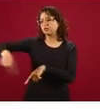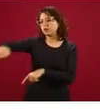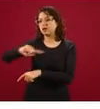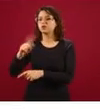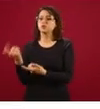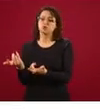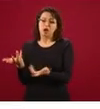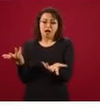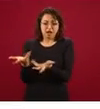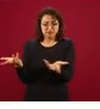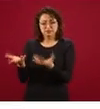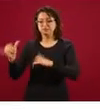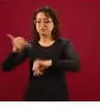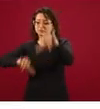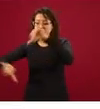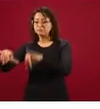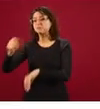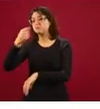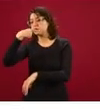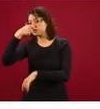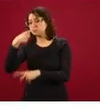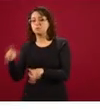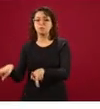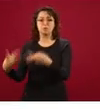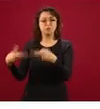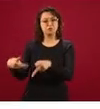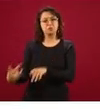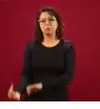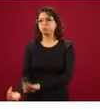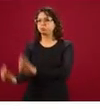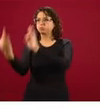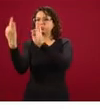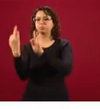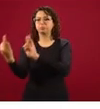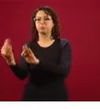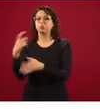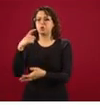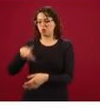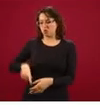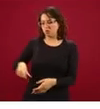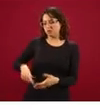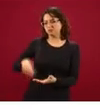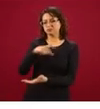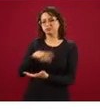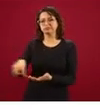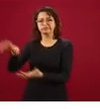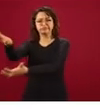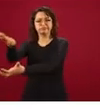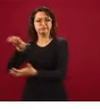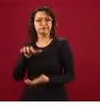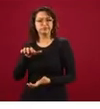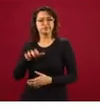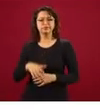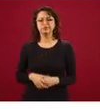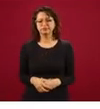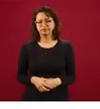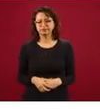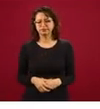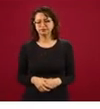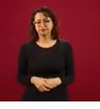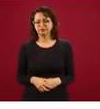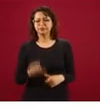el producto y pueden vender hoy de manera directa al gobierno federal. Y tenemos una